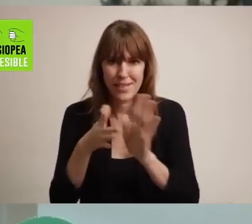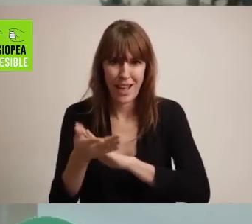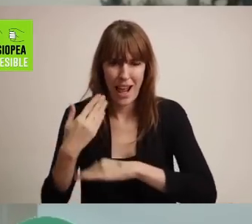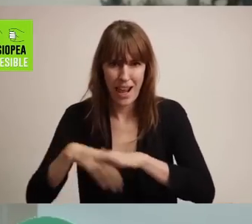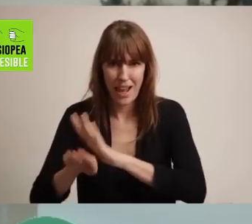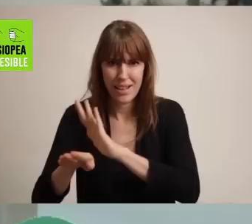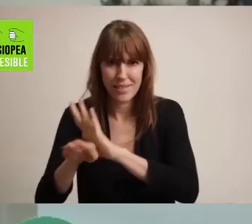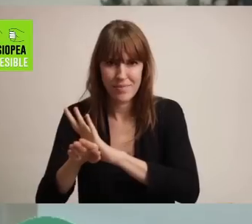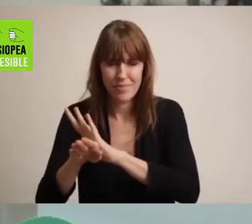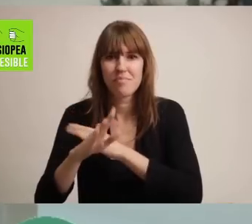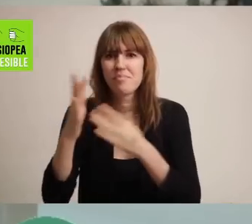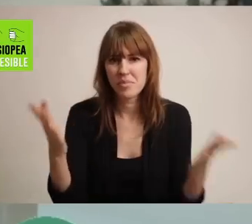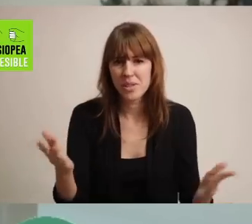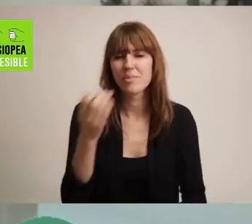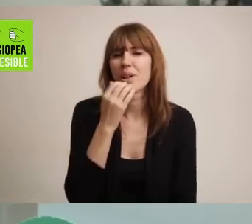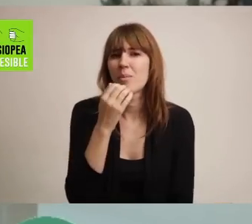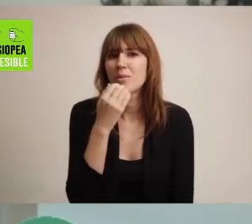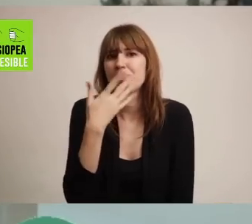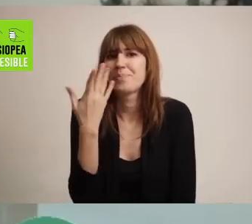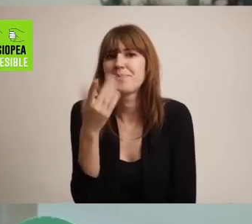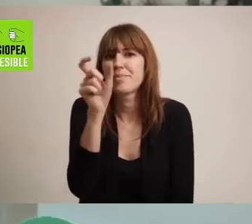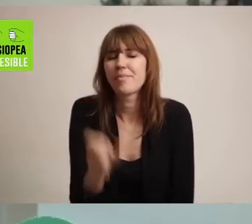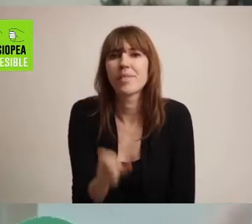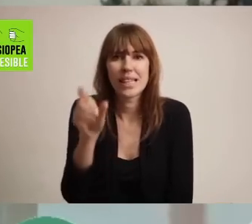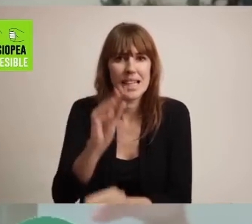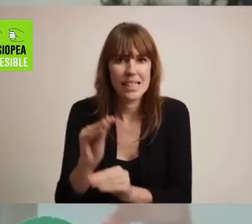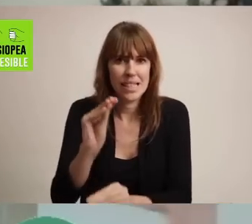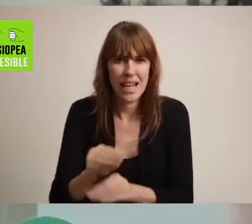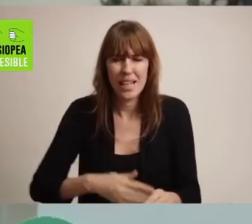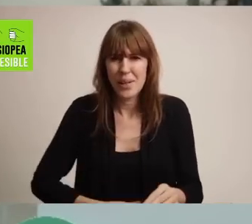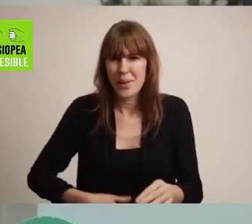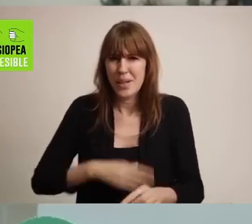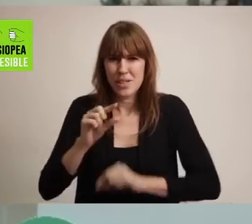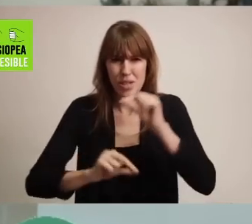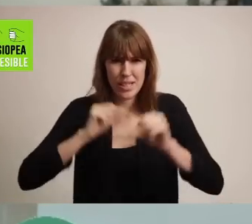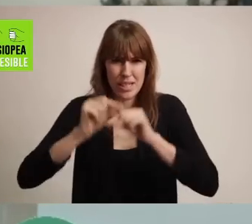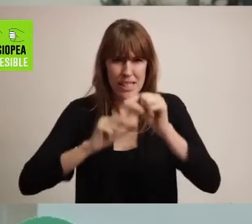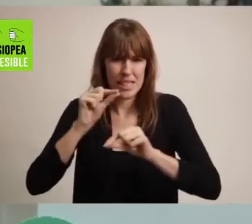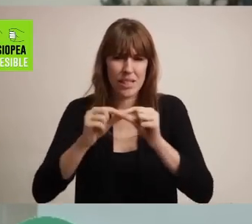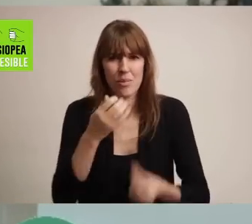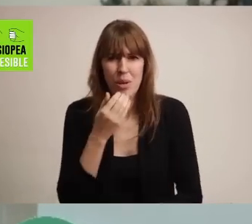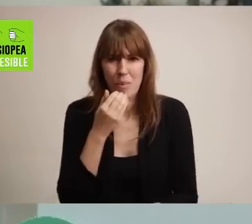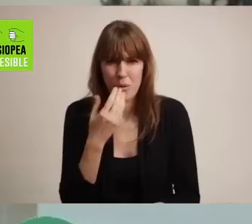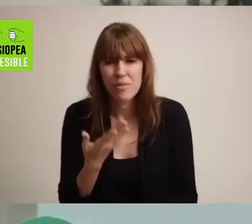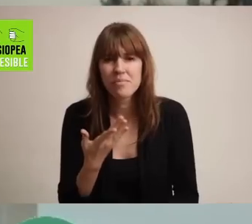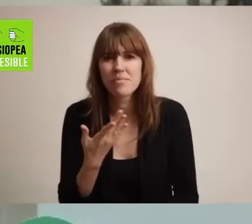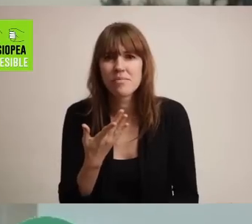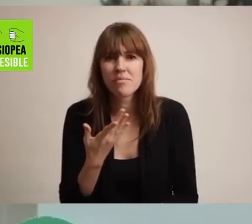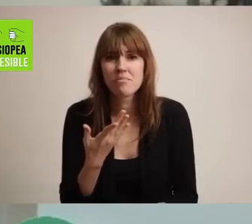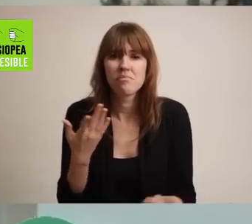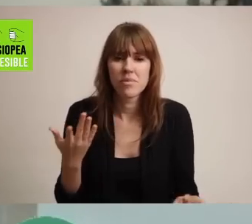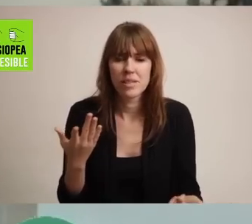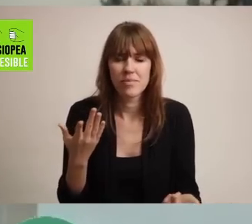Entonces, ahora te pueden sanar a lo mejor de una gastroenteritis, pongamos, y dentro de poco te